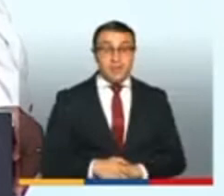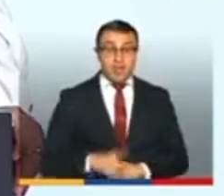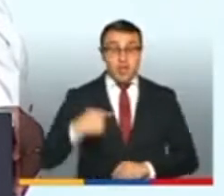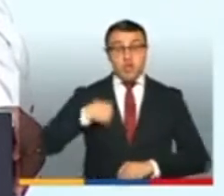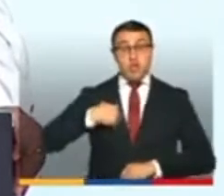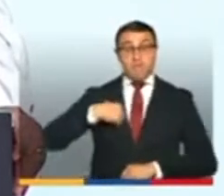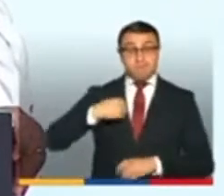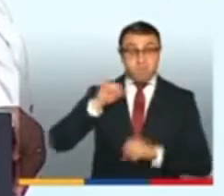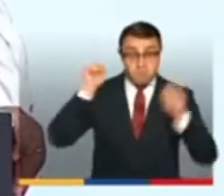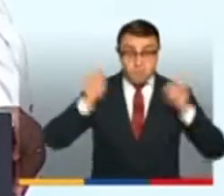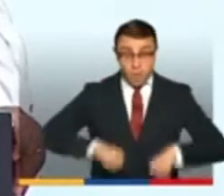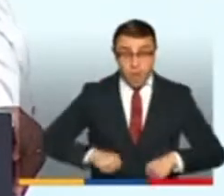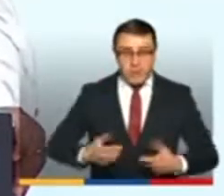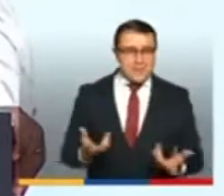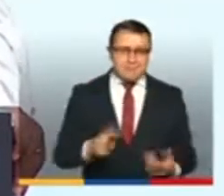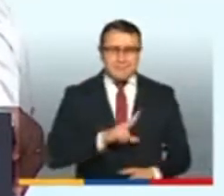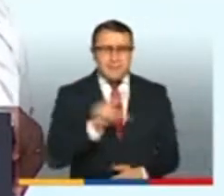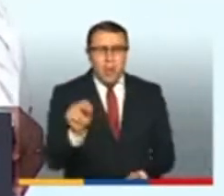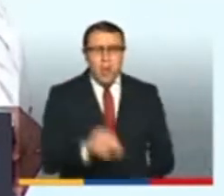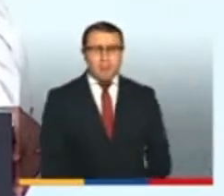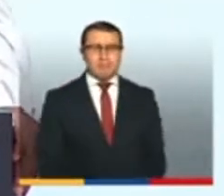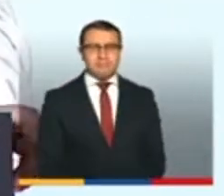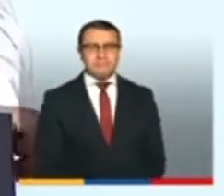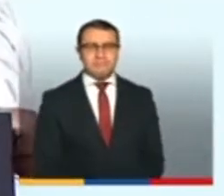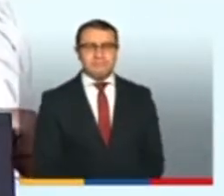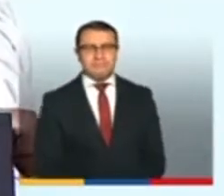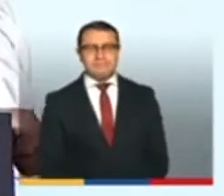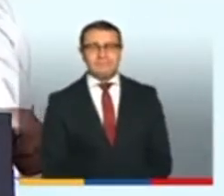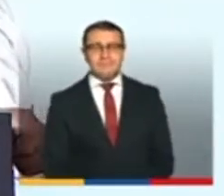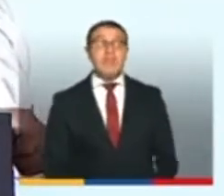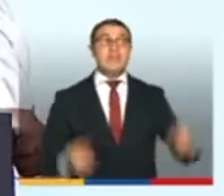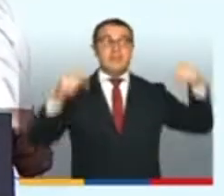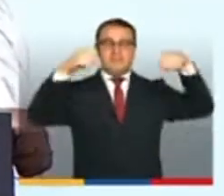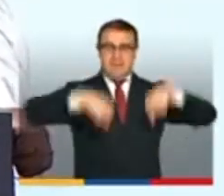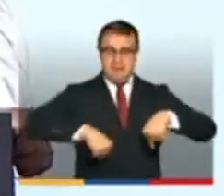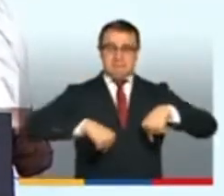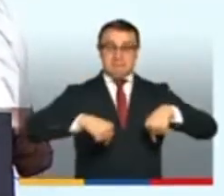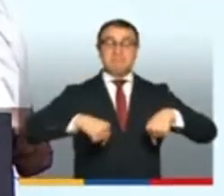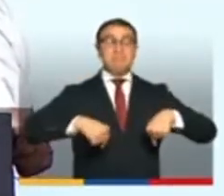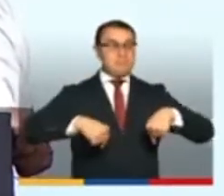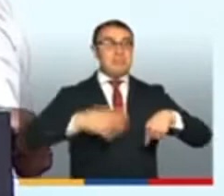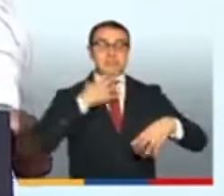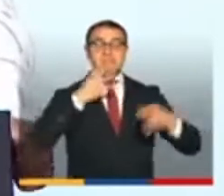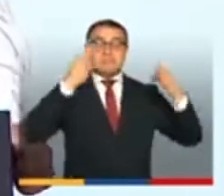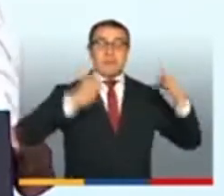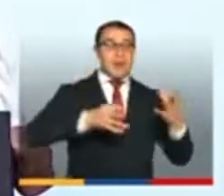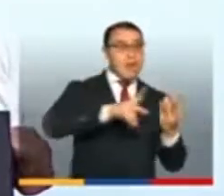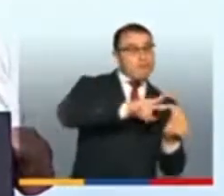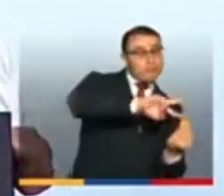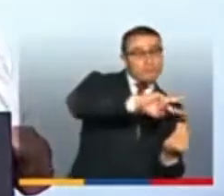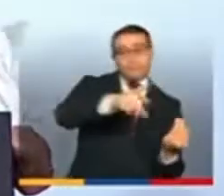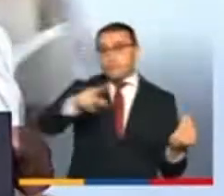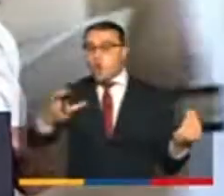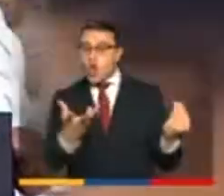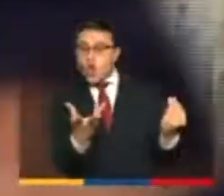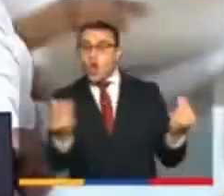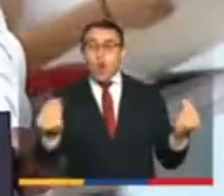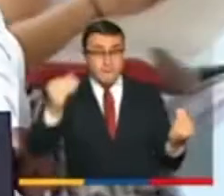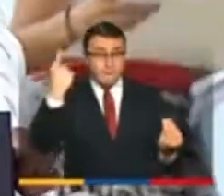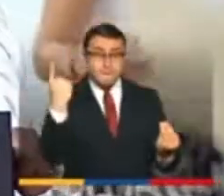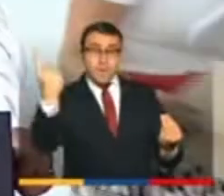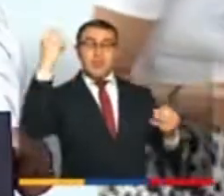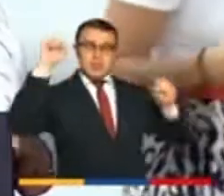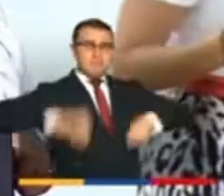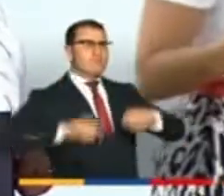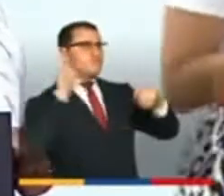aquí se quiso cercenar la posibilidad de que alternativas políticas pudieran ser gobierno